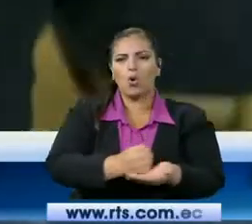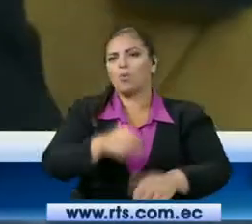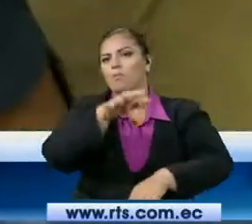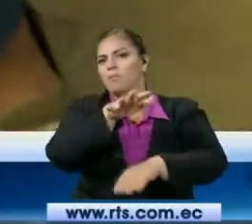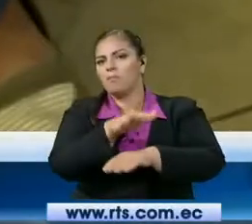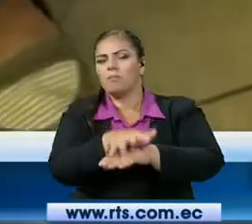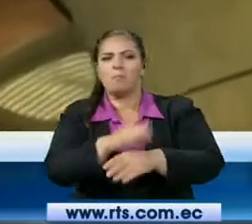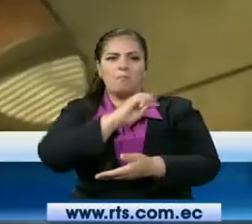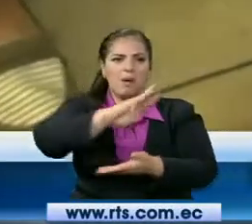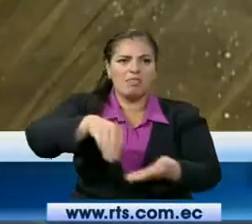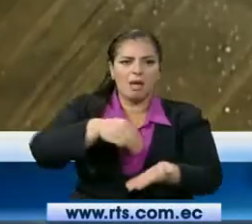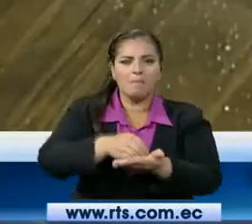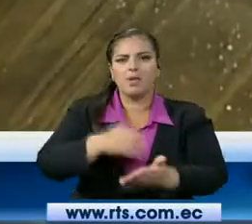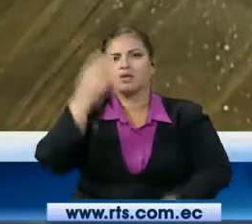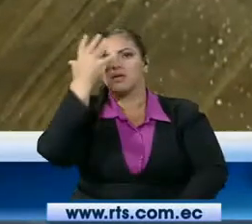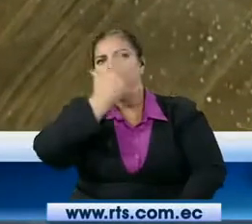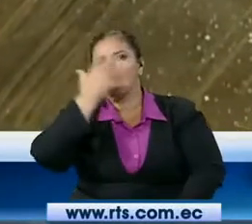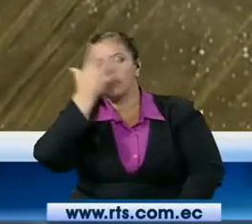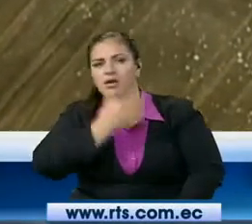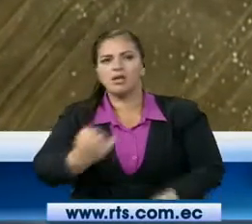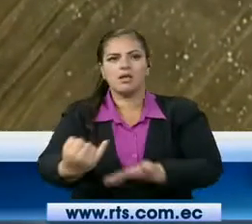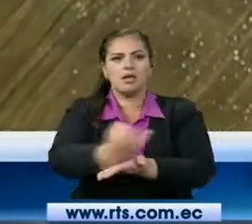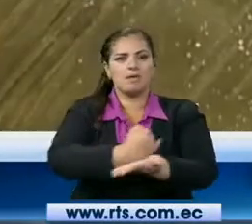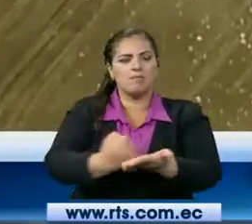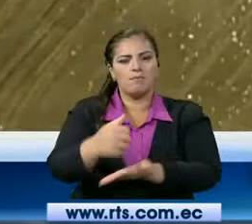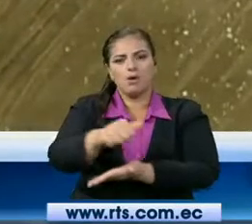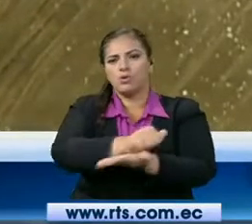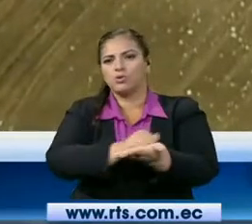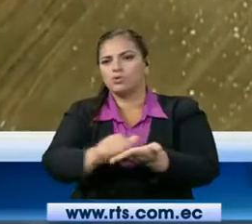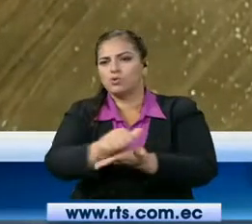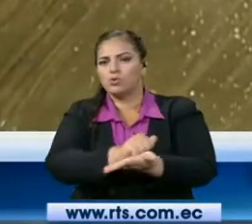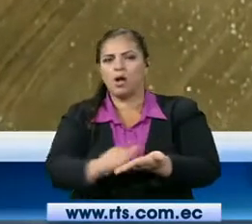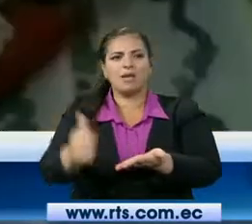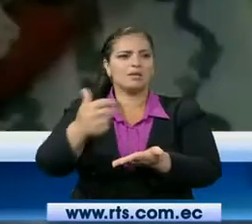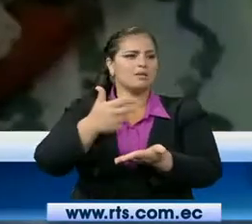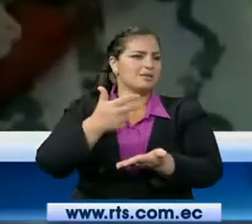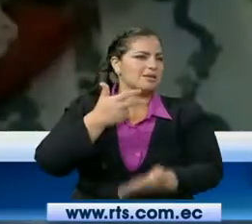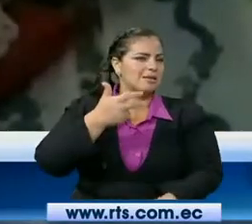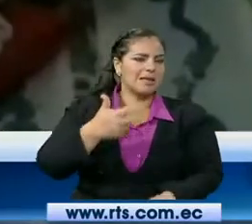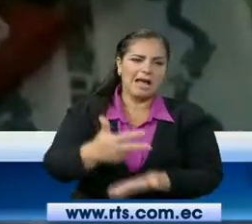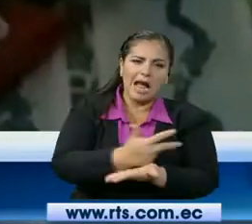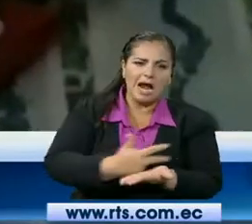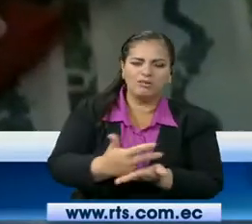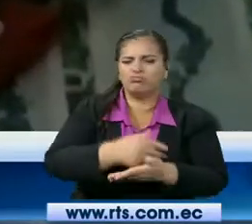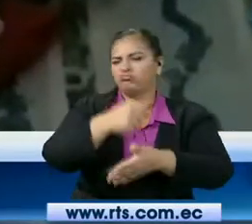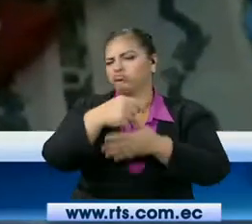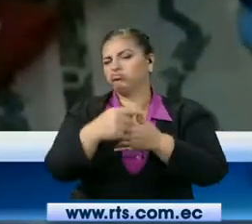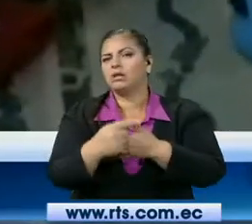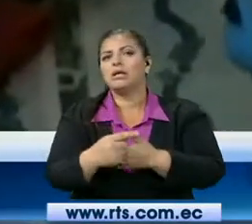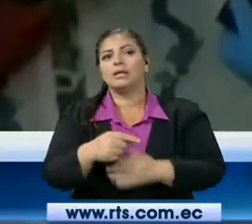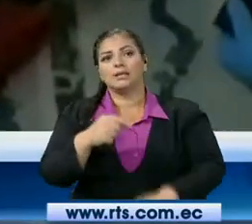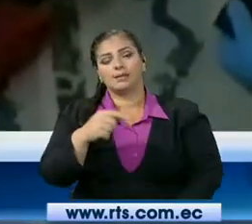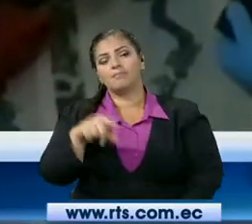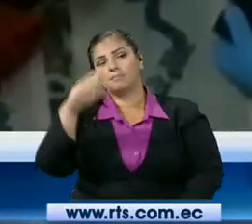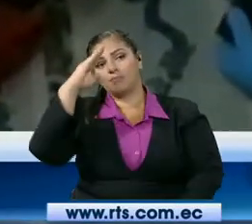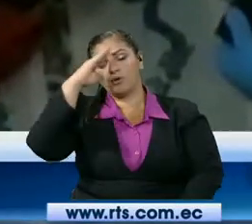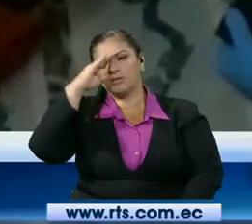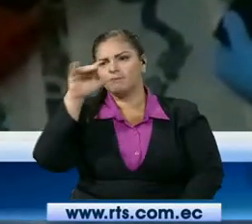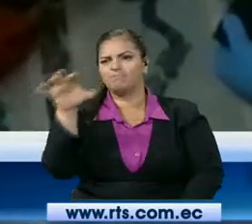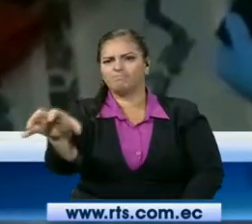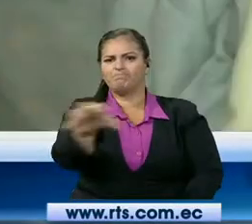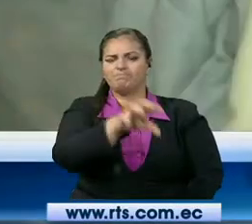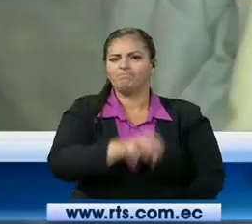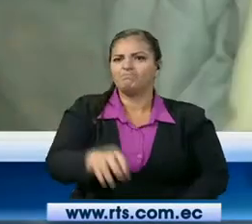de los Áchilas, Azuay e Imbabura. Según las autoridades del Ministerio del Interior, las operaciones contra el crimen organizado este